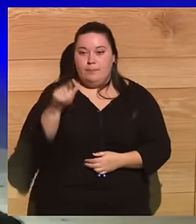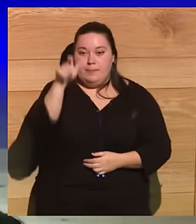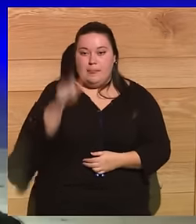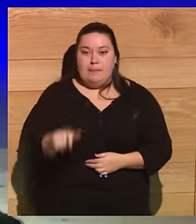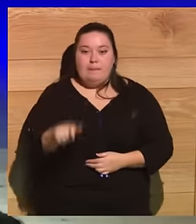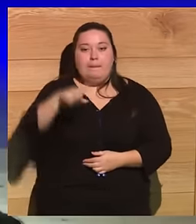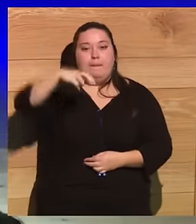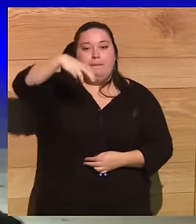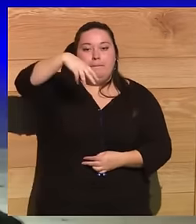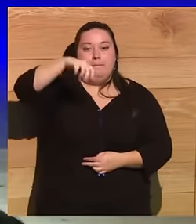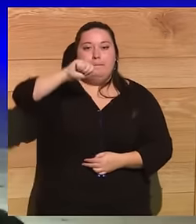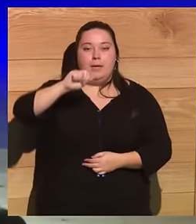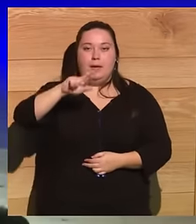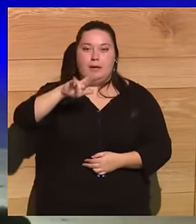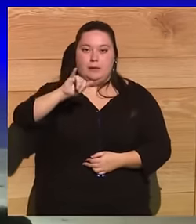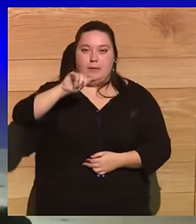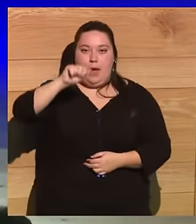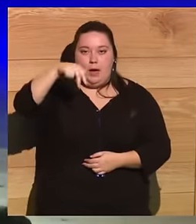Mariano.